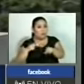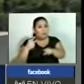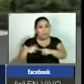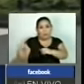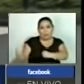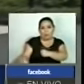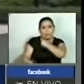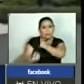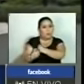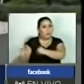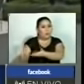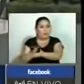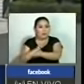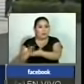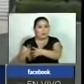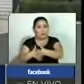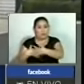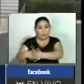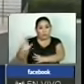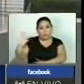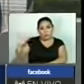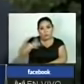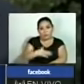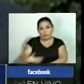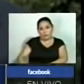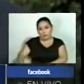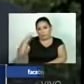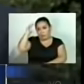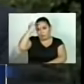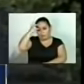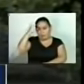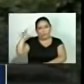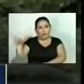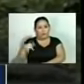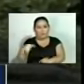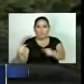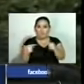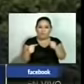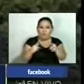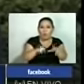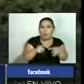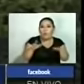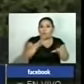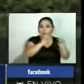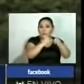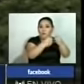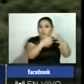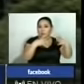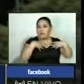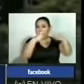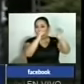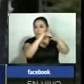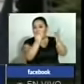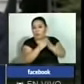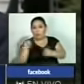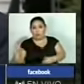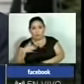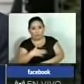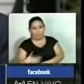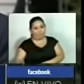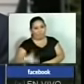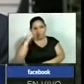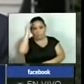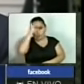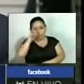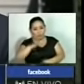con el respaldo de Estados Unidos. Su presidente Donald Trump está en conflicto abierto con la Organización Mundial de la Salud y ha manifestado su deseo de que